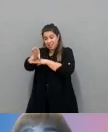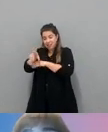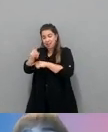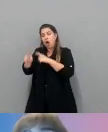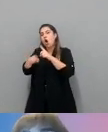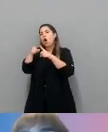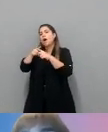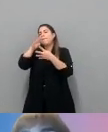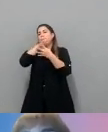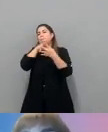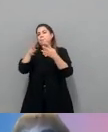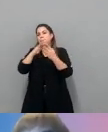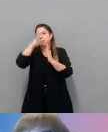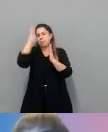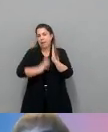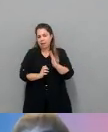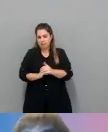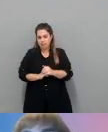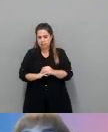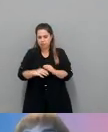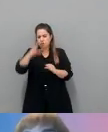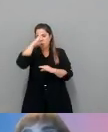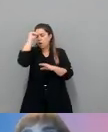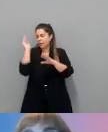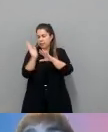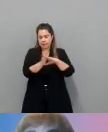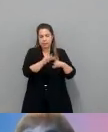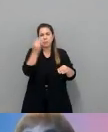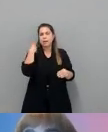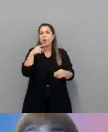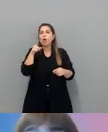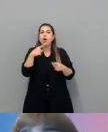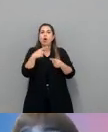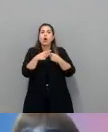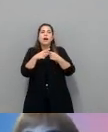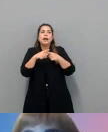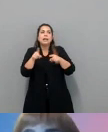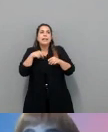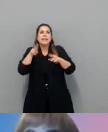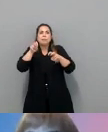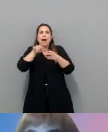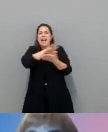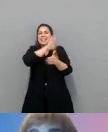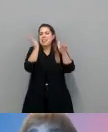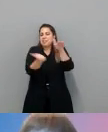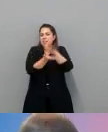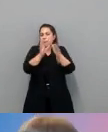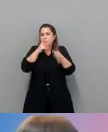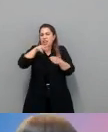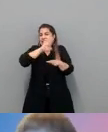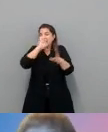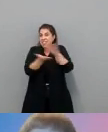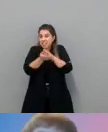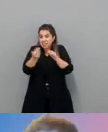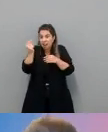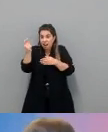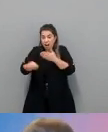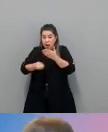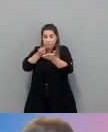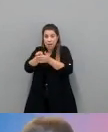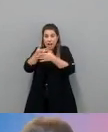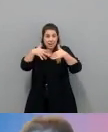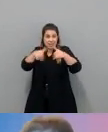retribuida. Olvidaros aquí y hacer una diferencia entre la posibilidad de excedencia, porque las excedencias no están retribuidas, pero la CUME sí lo